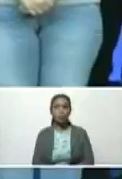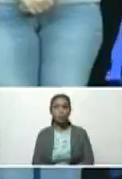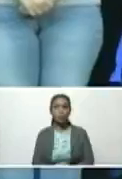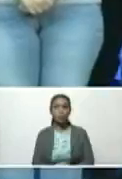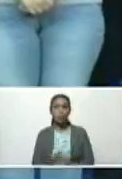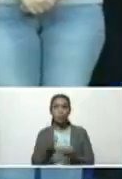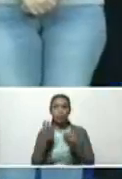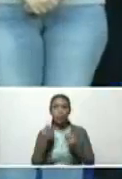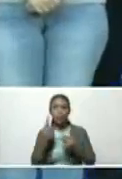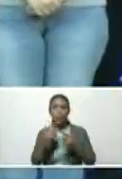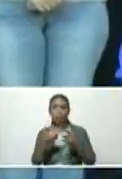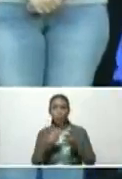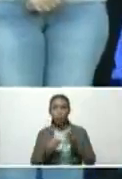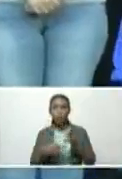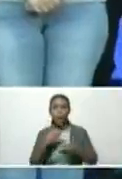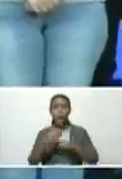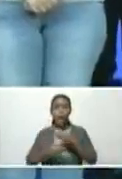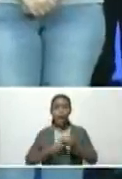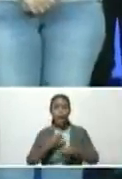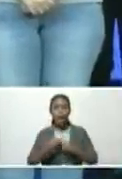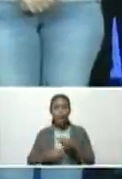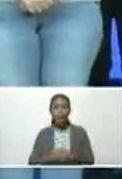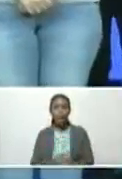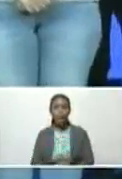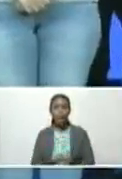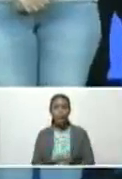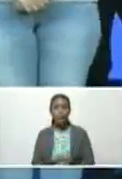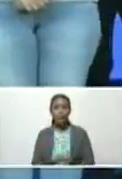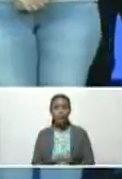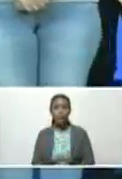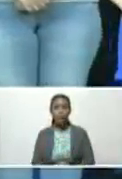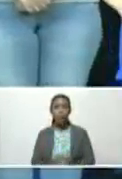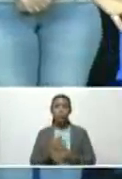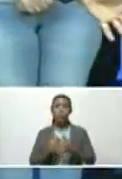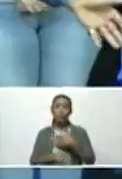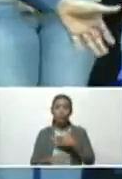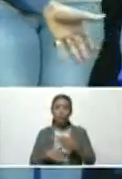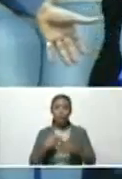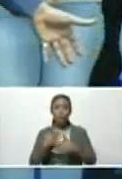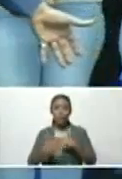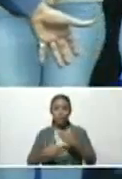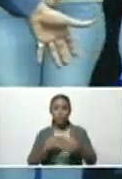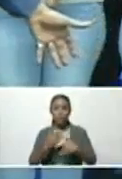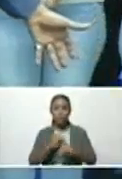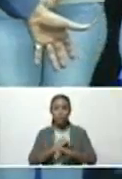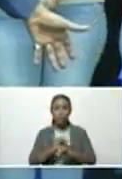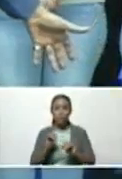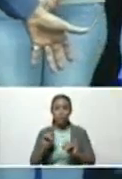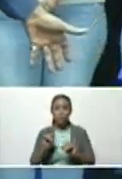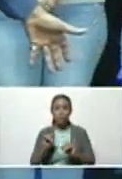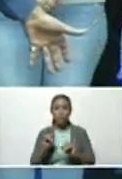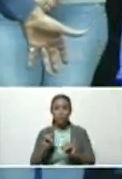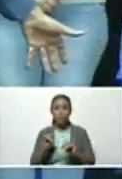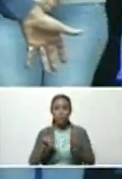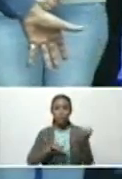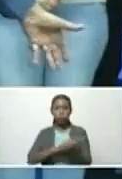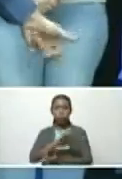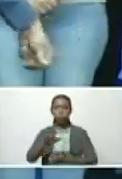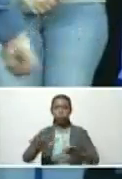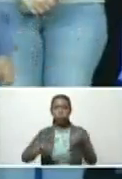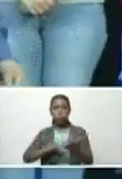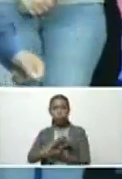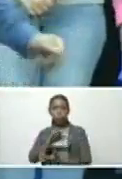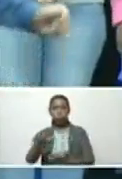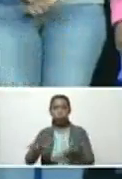Muchas cosas se están haciendo. Vamos saliendo de la tormenta y el